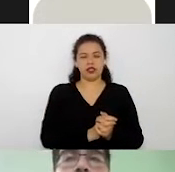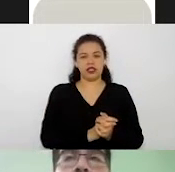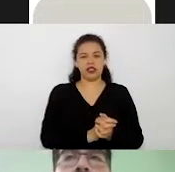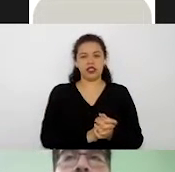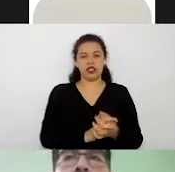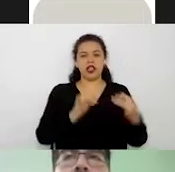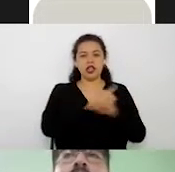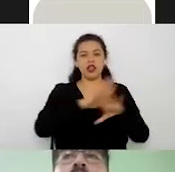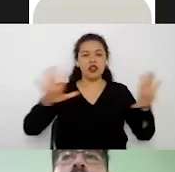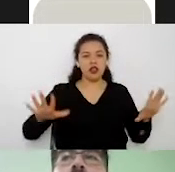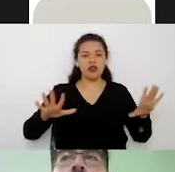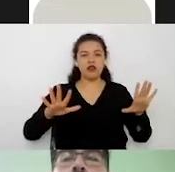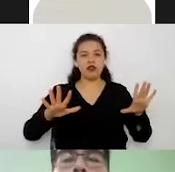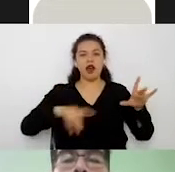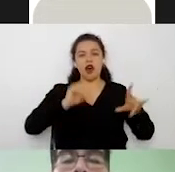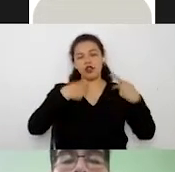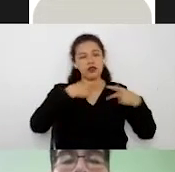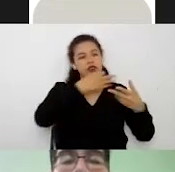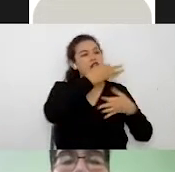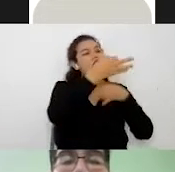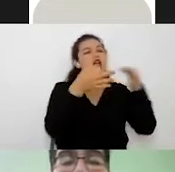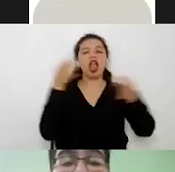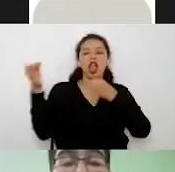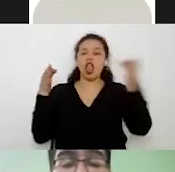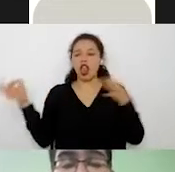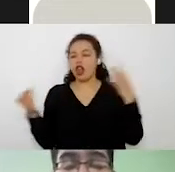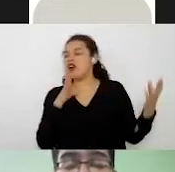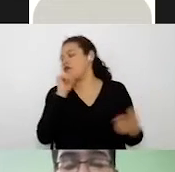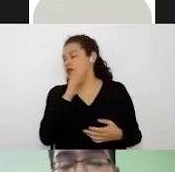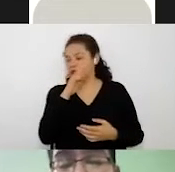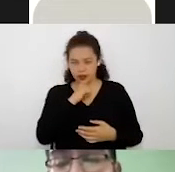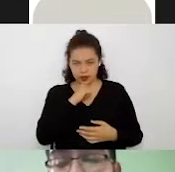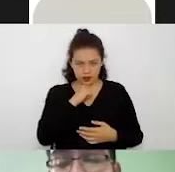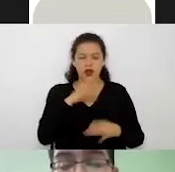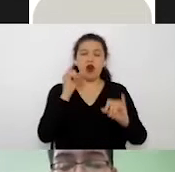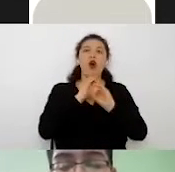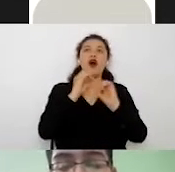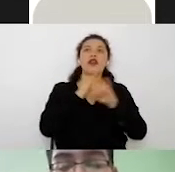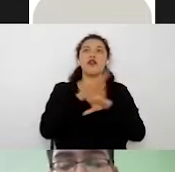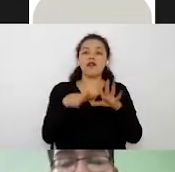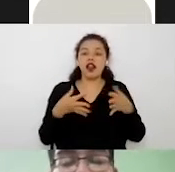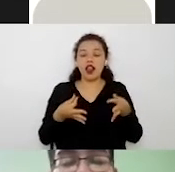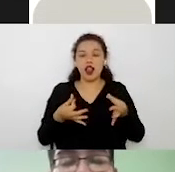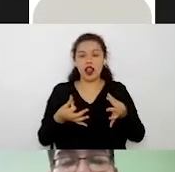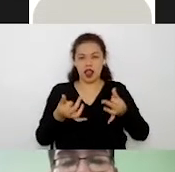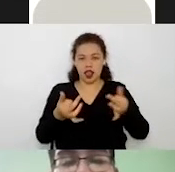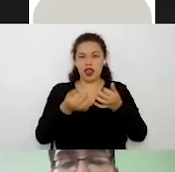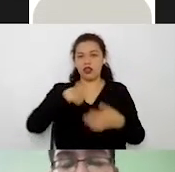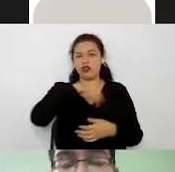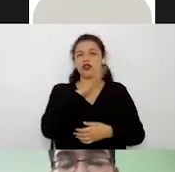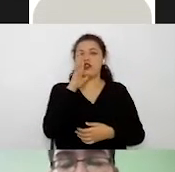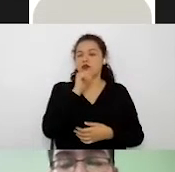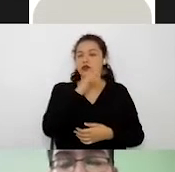nuestro recinto de trabajo o dar información sobre todo sensible para tratar de